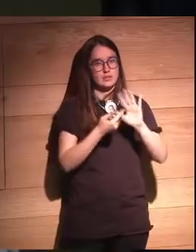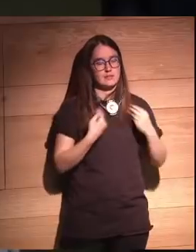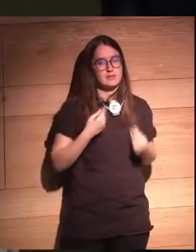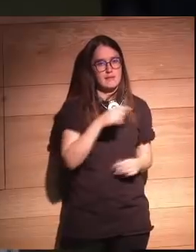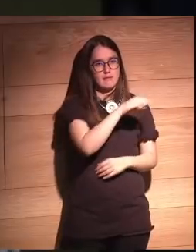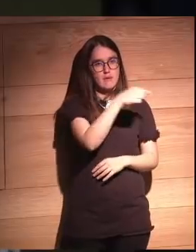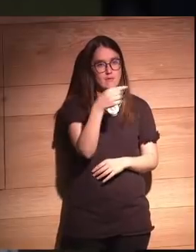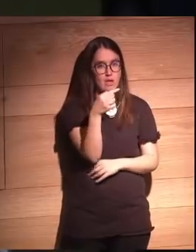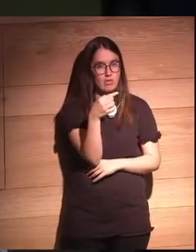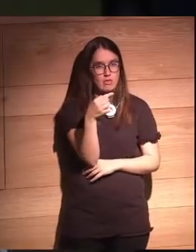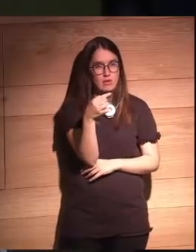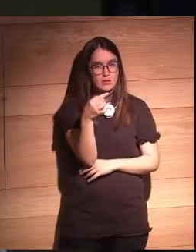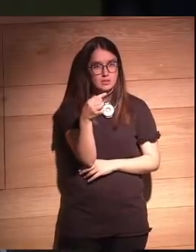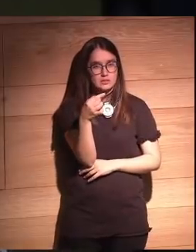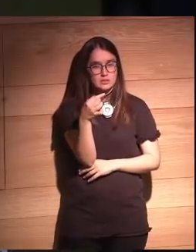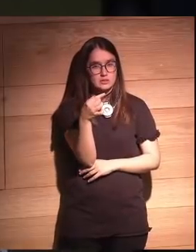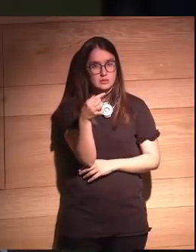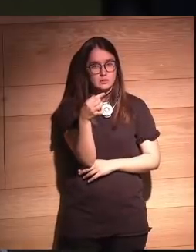vivienda.